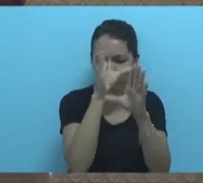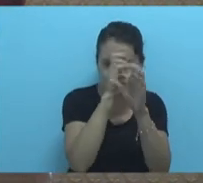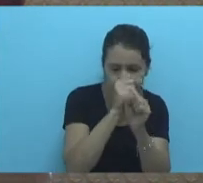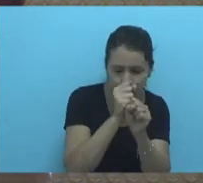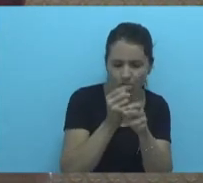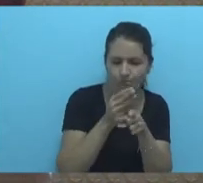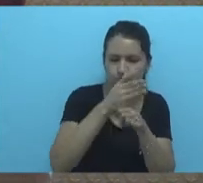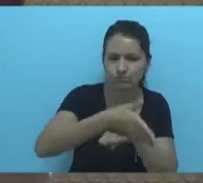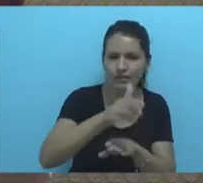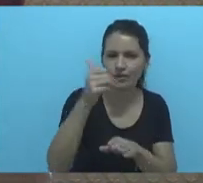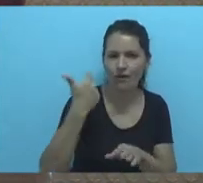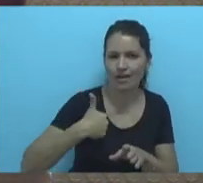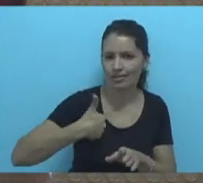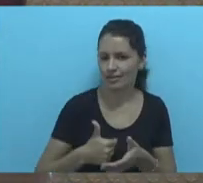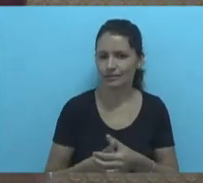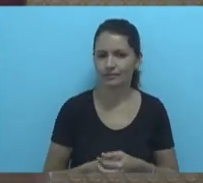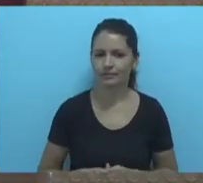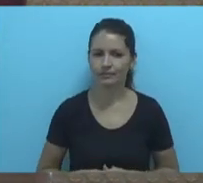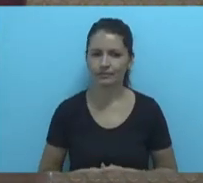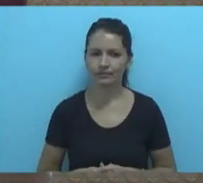San Martín lo hacía un clandestino.